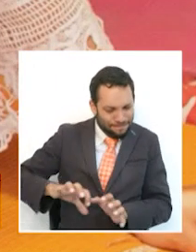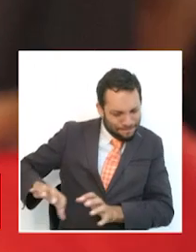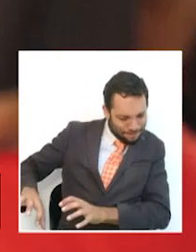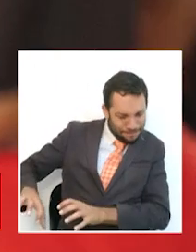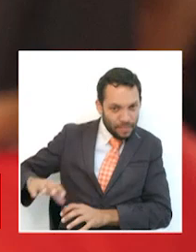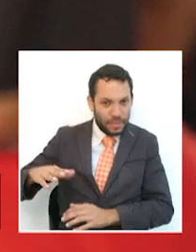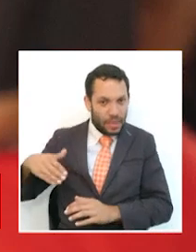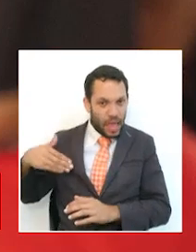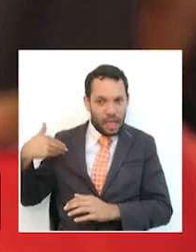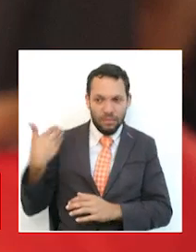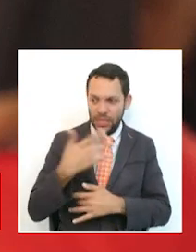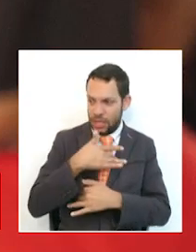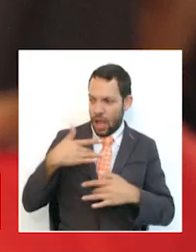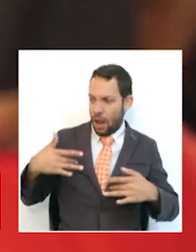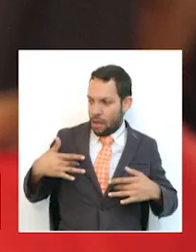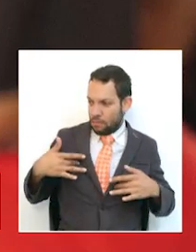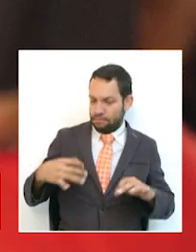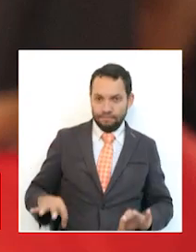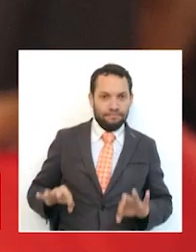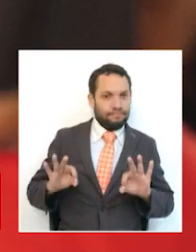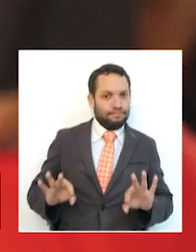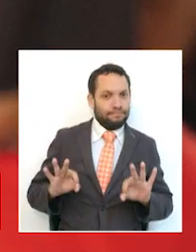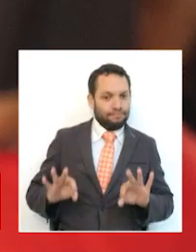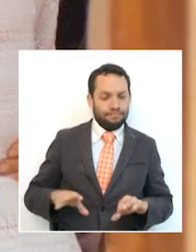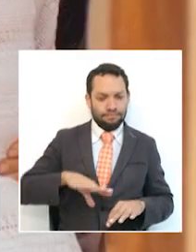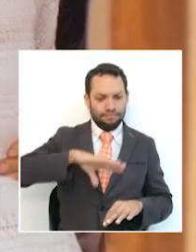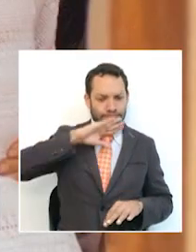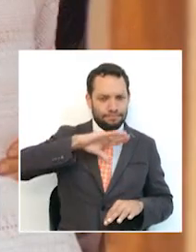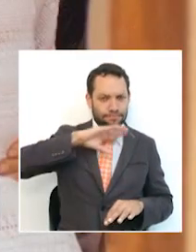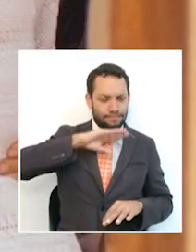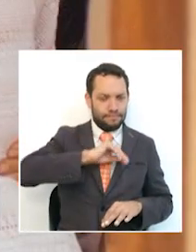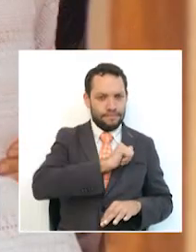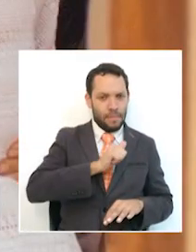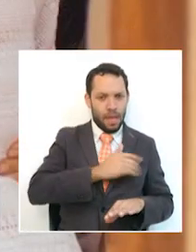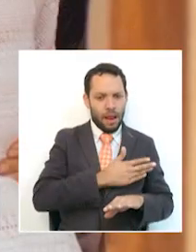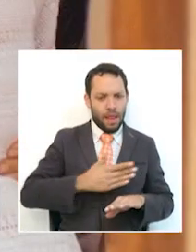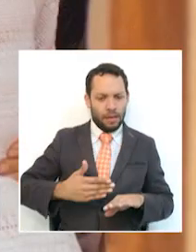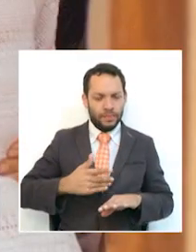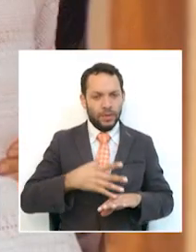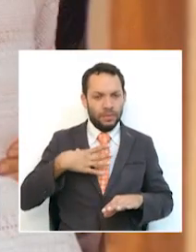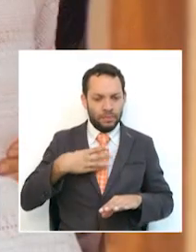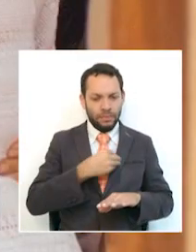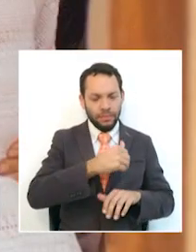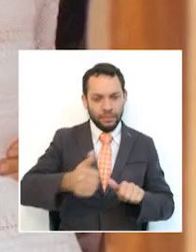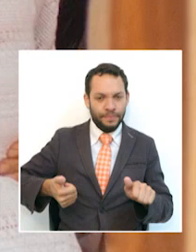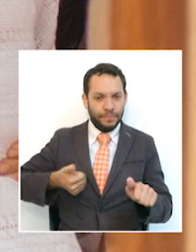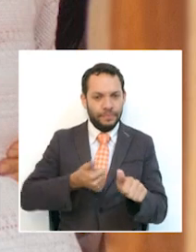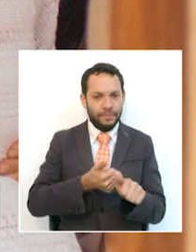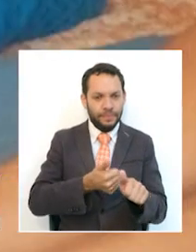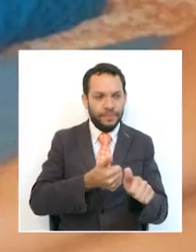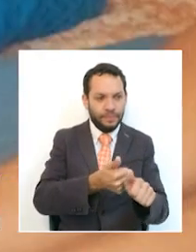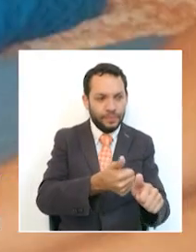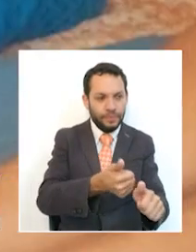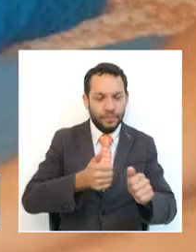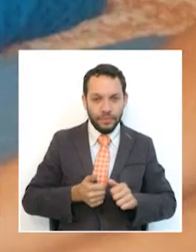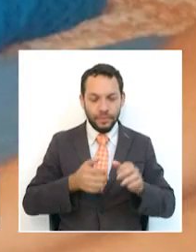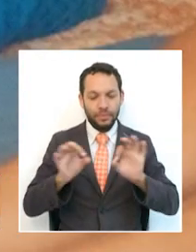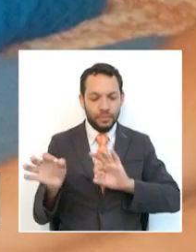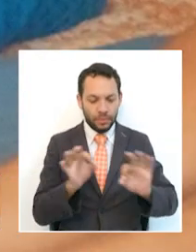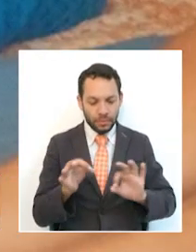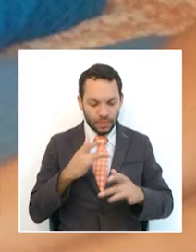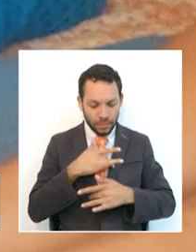bendecida en esto y se curan ya no roncan ya nada hemos hecho mucho seguimiento con muchas personas y ven los grandes resultados